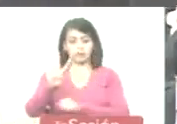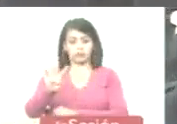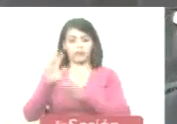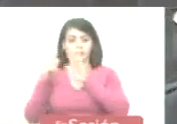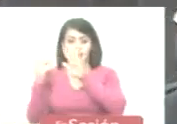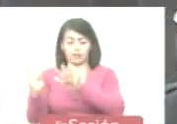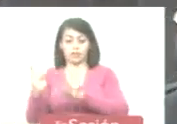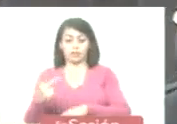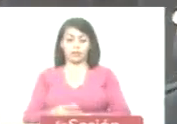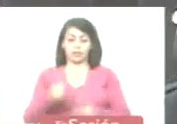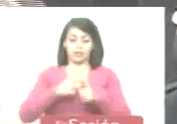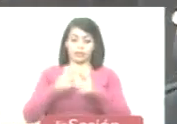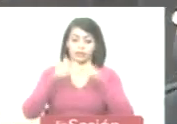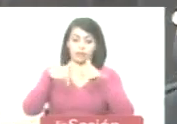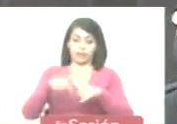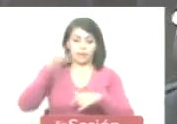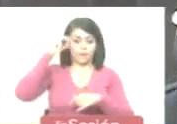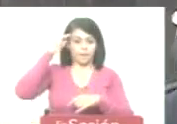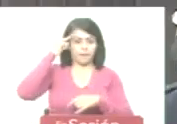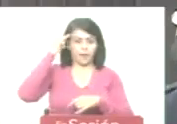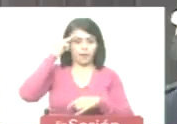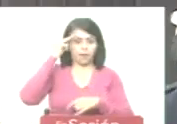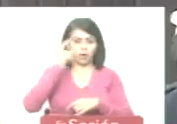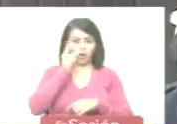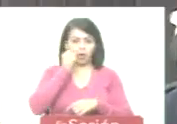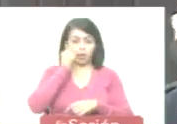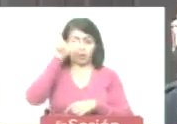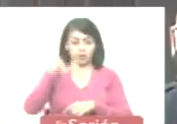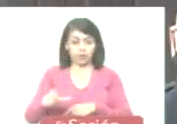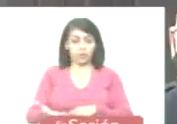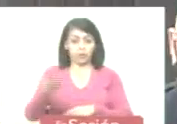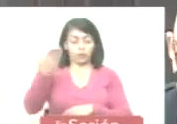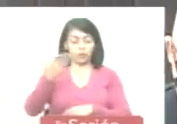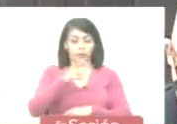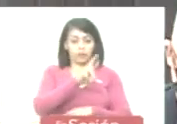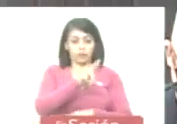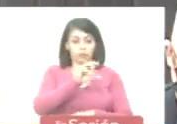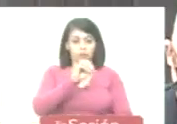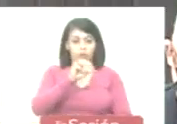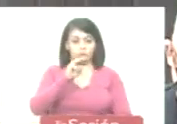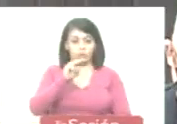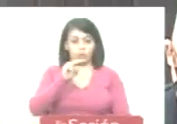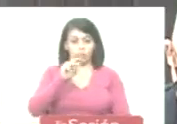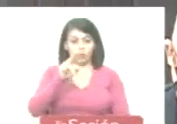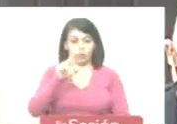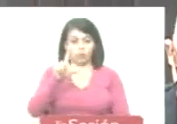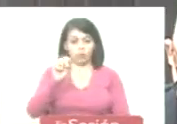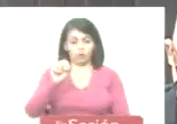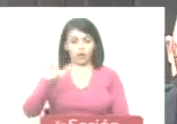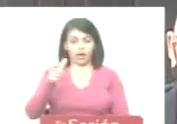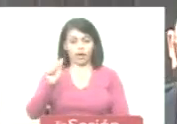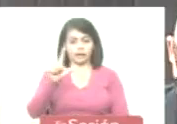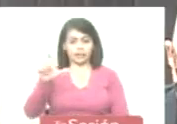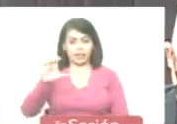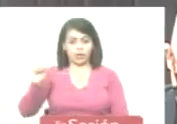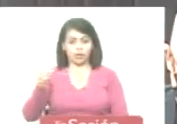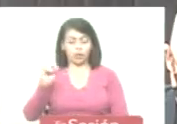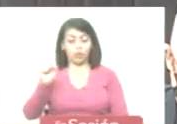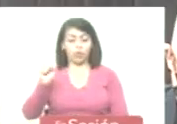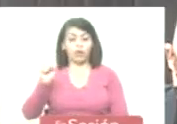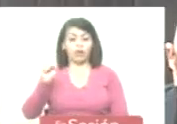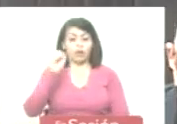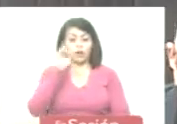1947. Entonces, a la memoria de este gran hombre, Rómulo Gallegos, esta asamblea